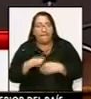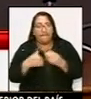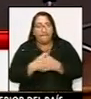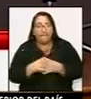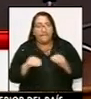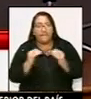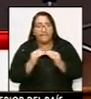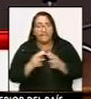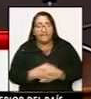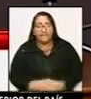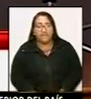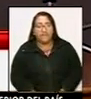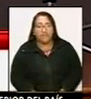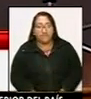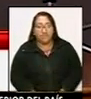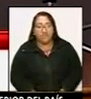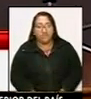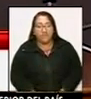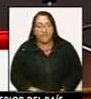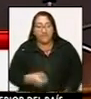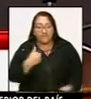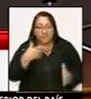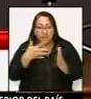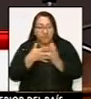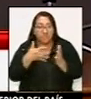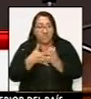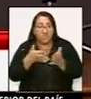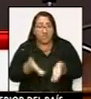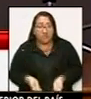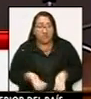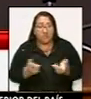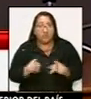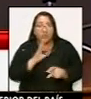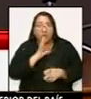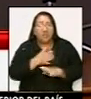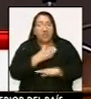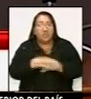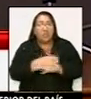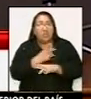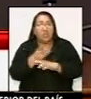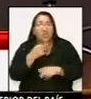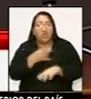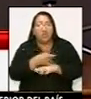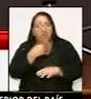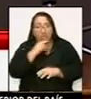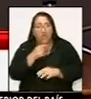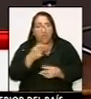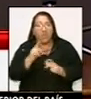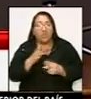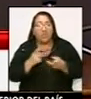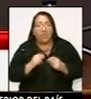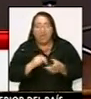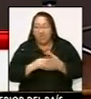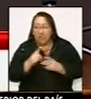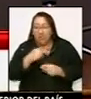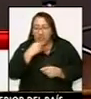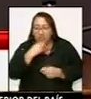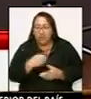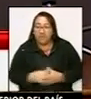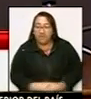en iguales condiciones. Hemos sido testigos aquí. Cuando hablamos de violencia hacia la mujer, cuando se trata de una